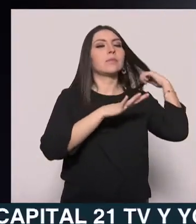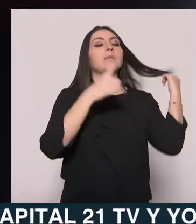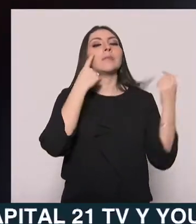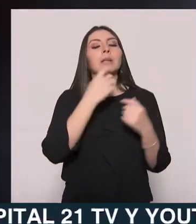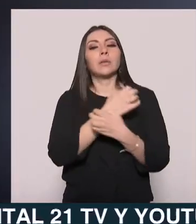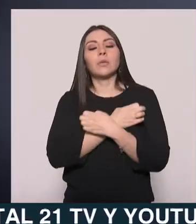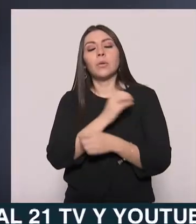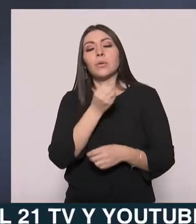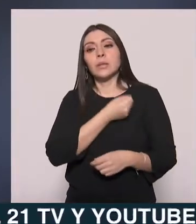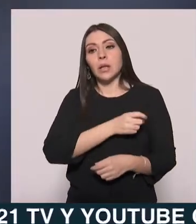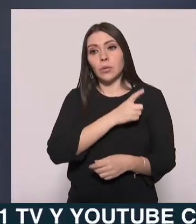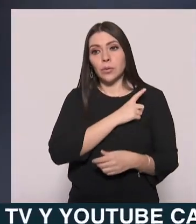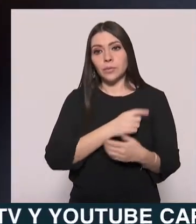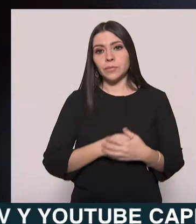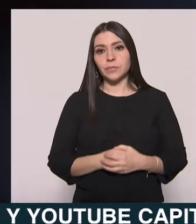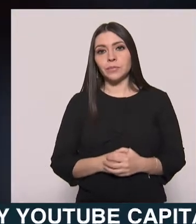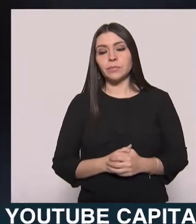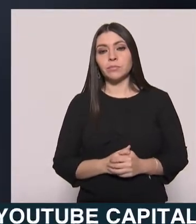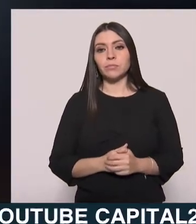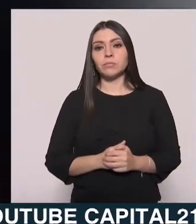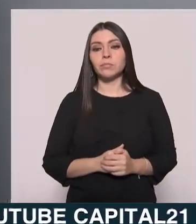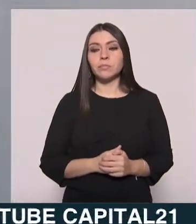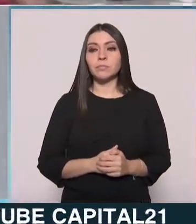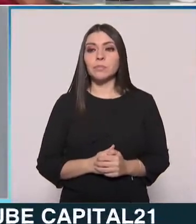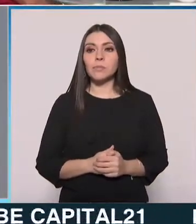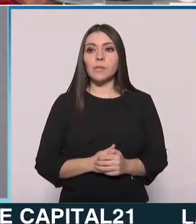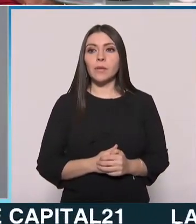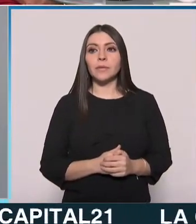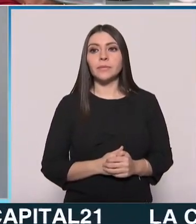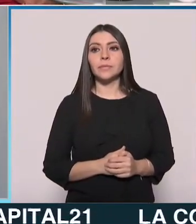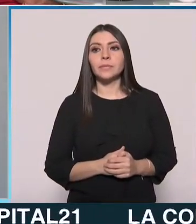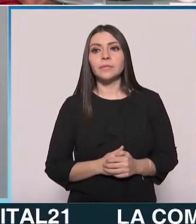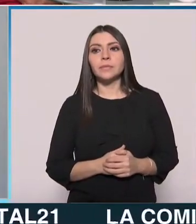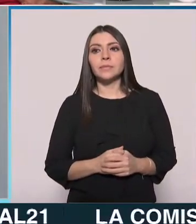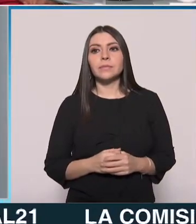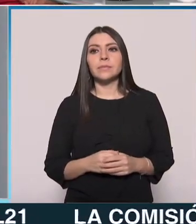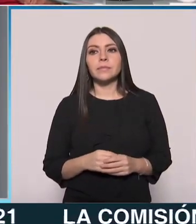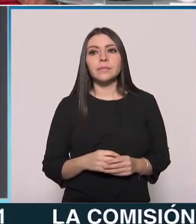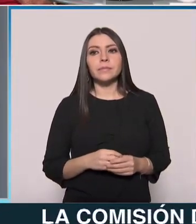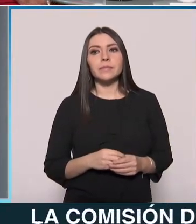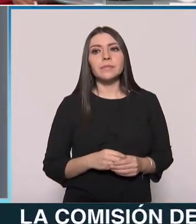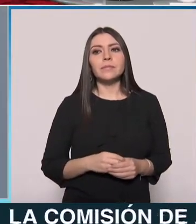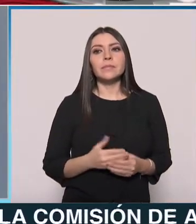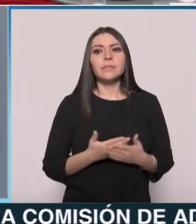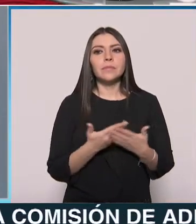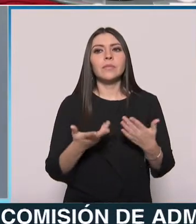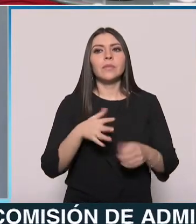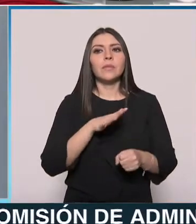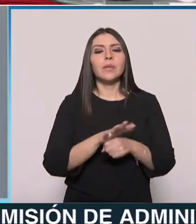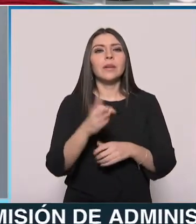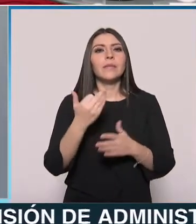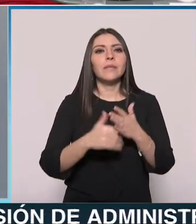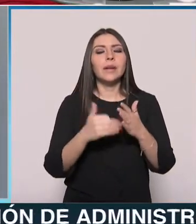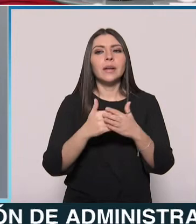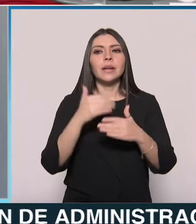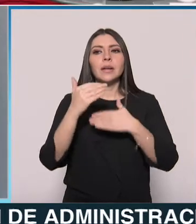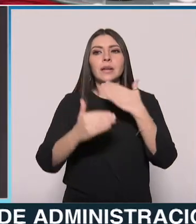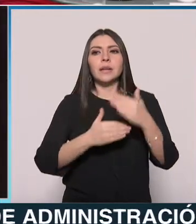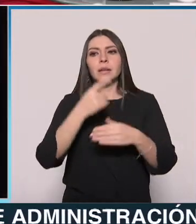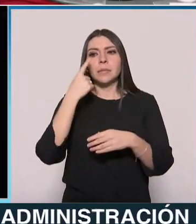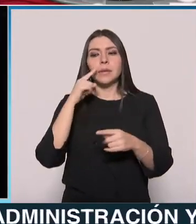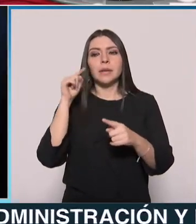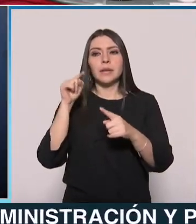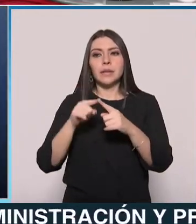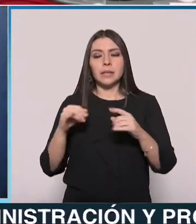educación. Ricardo, ¿cuáles son los pasos que hacen falta, aquellos pasos estratégicos desde 2 trincheras, por supuesto, desde